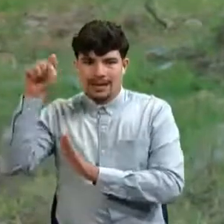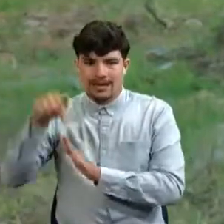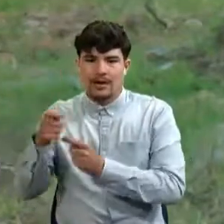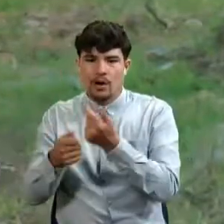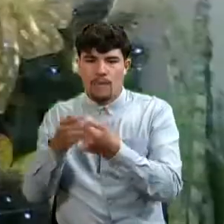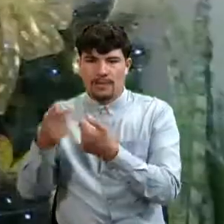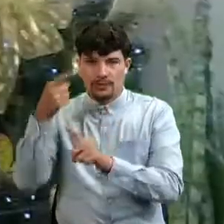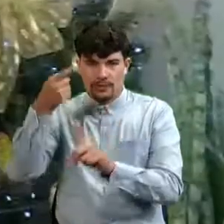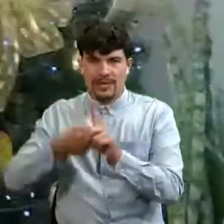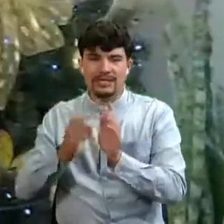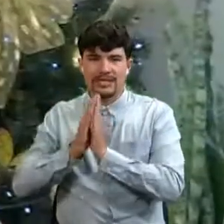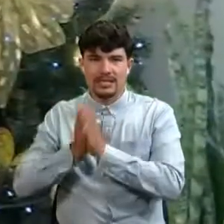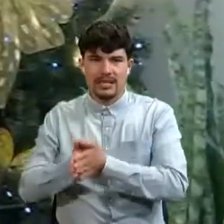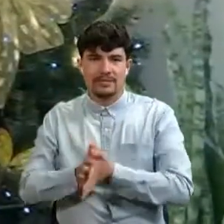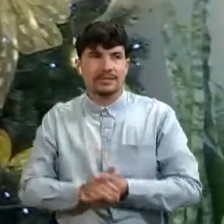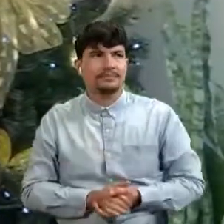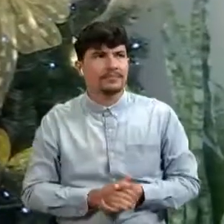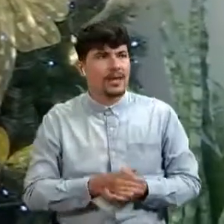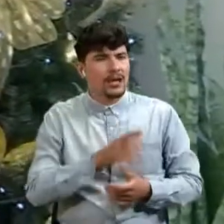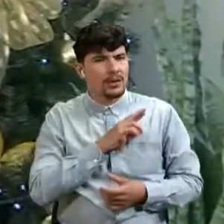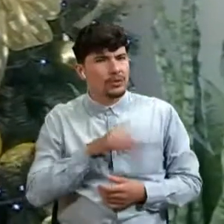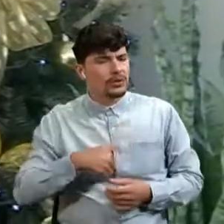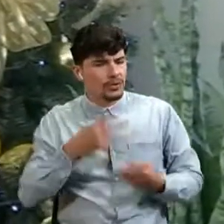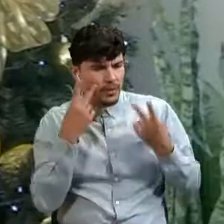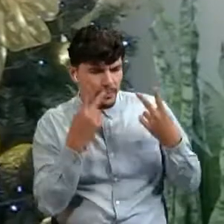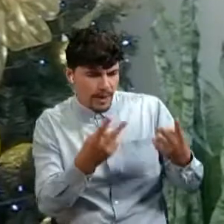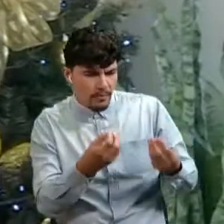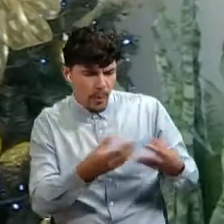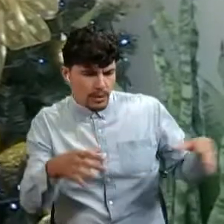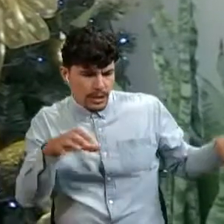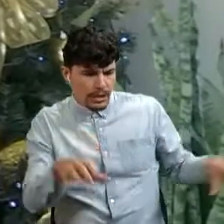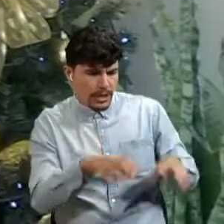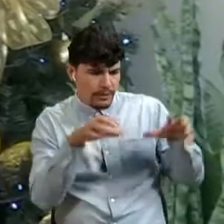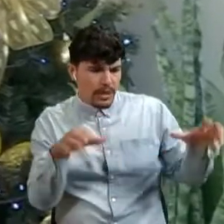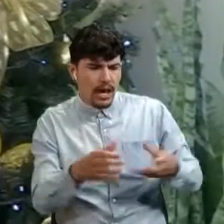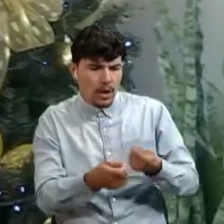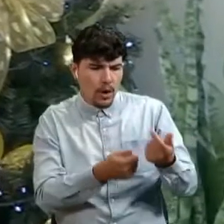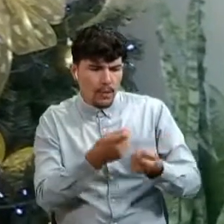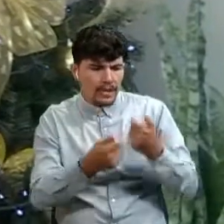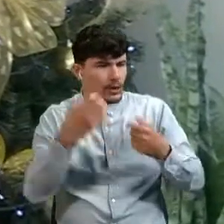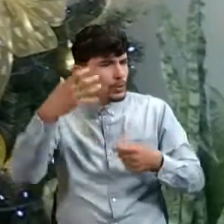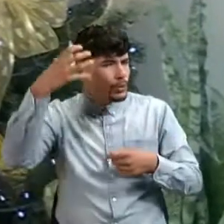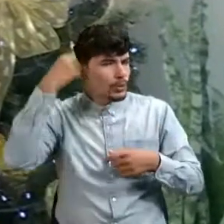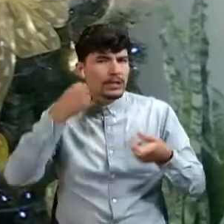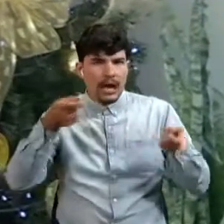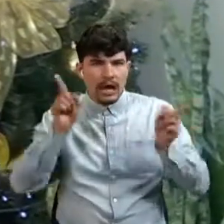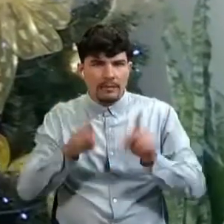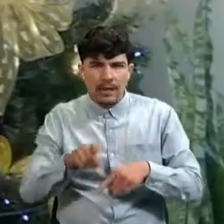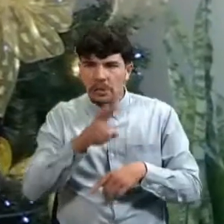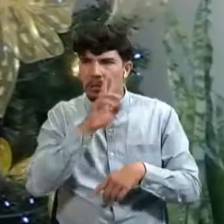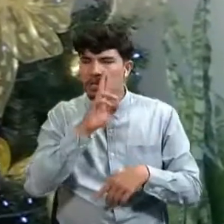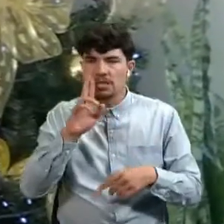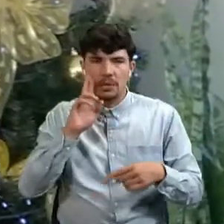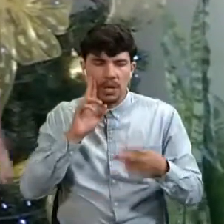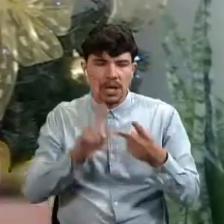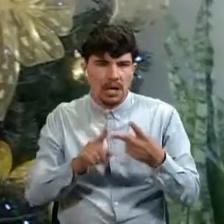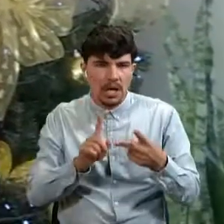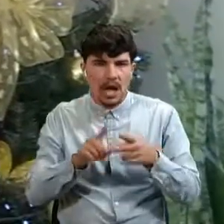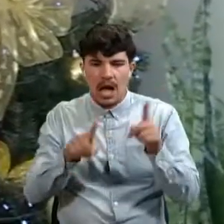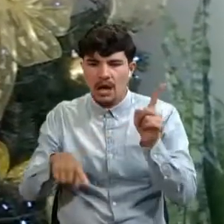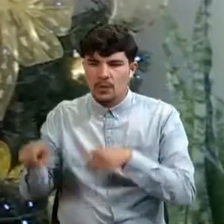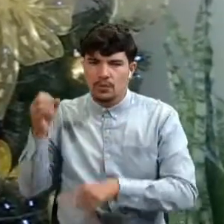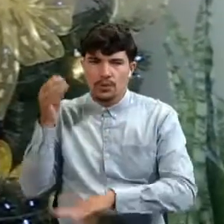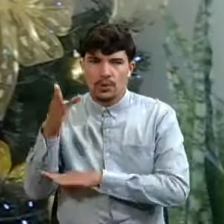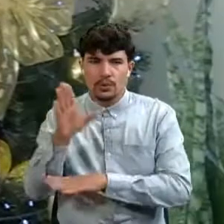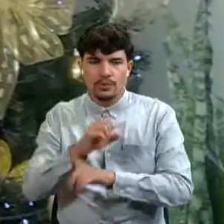temporada ya vemos mucha actividad no solamente en comercios tradicionales sino también en restaurantes en algunos clubes